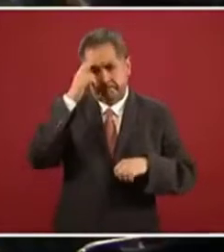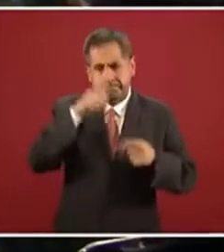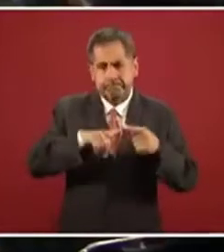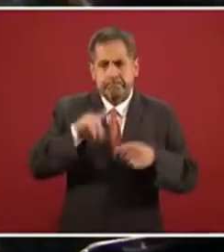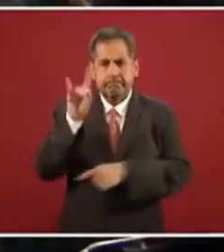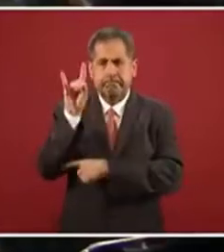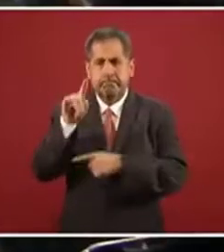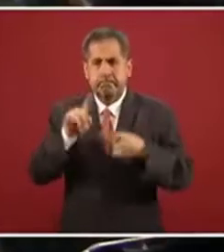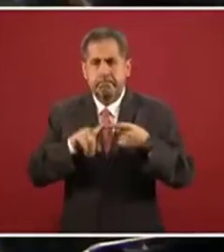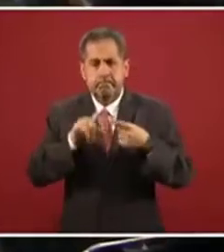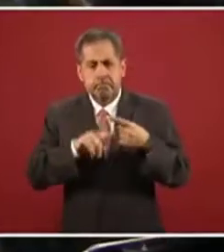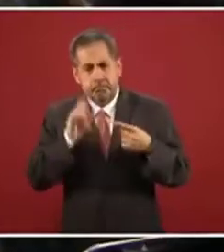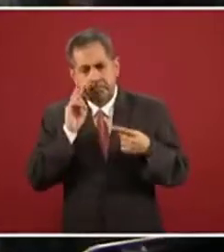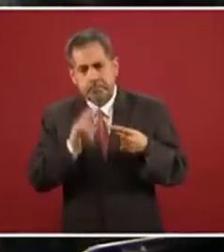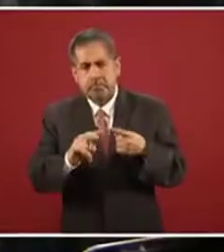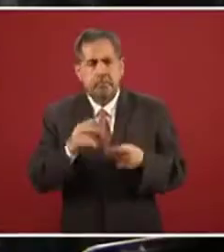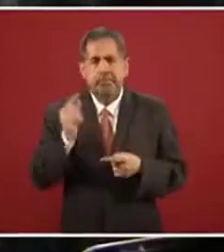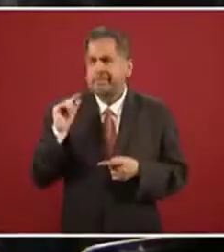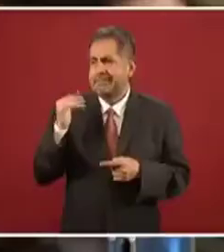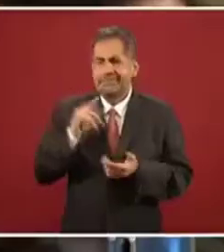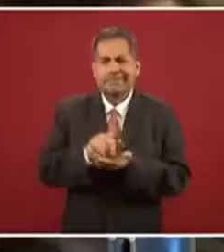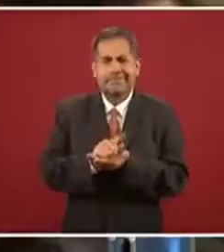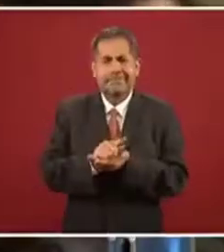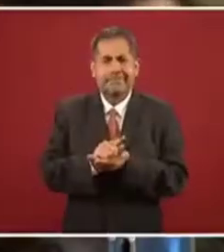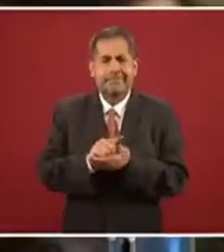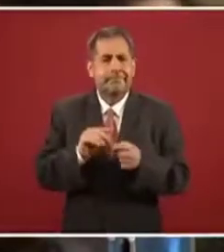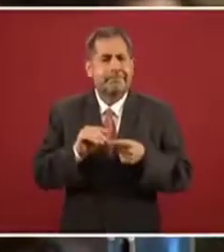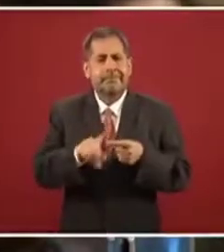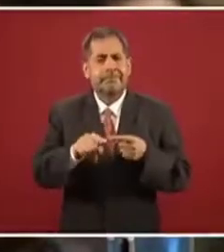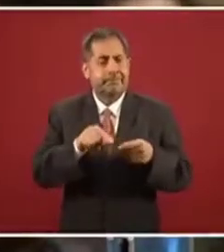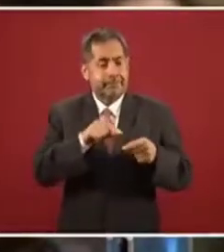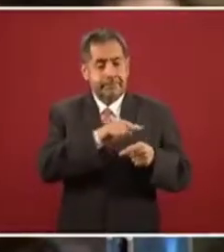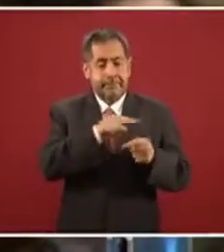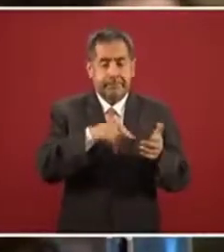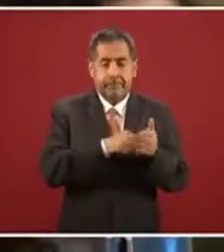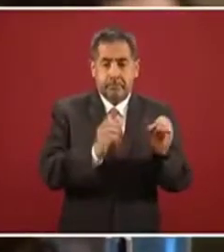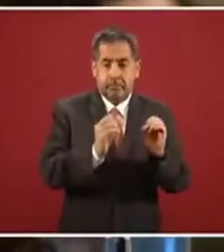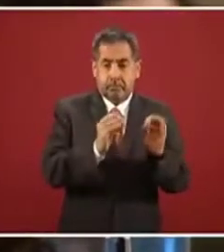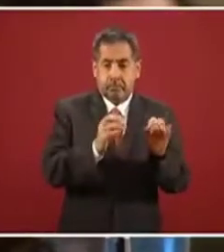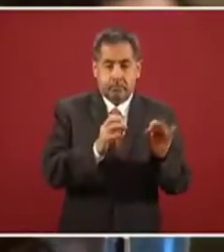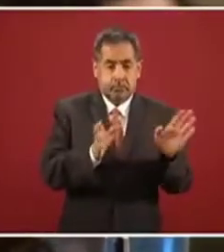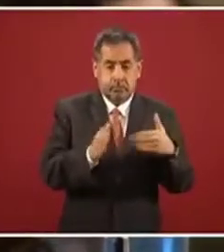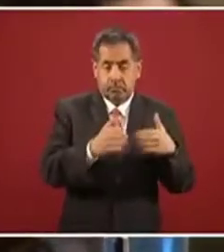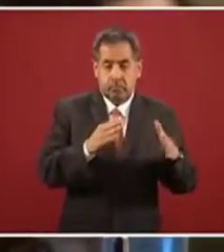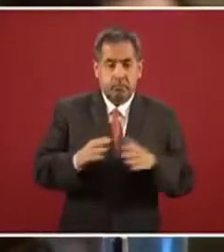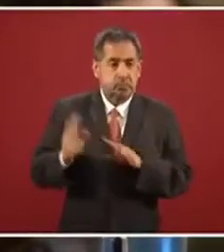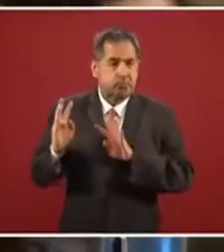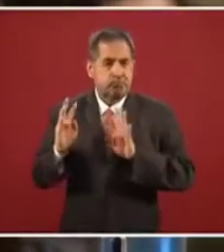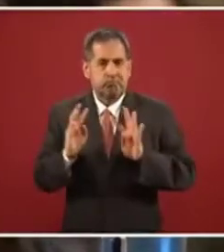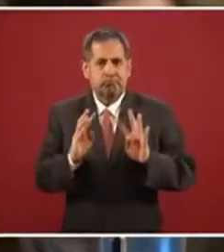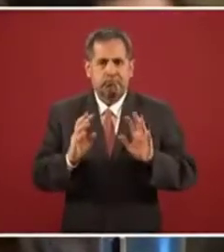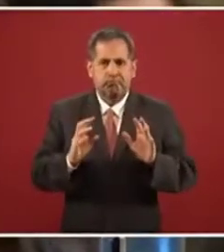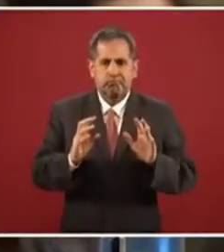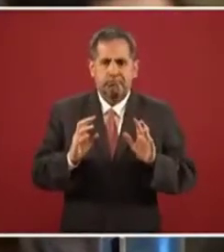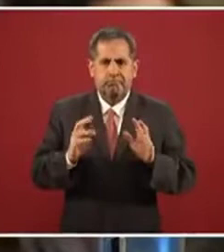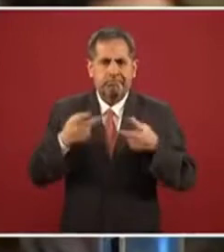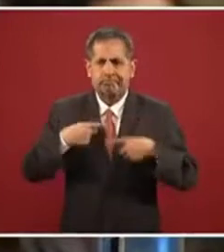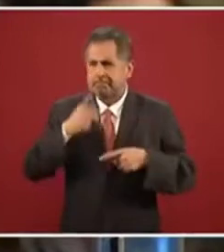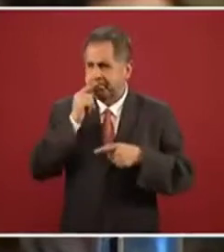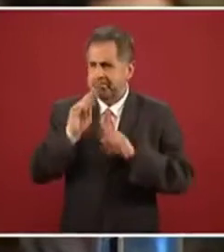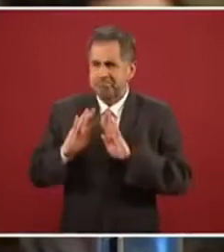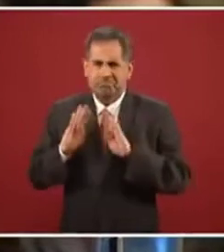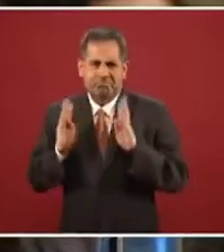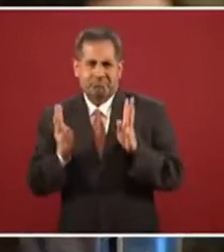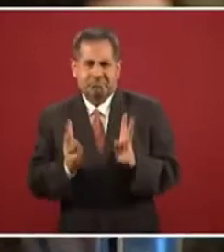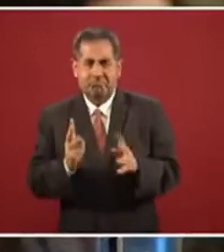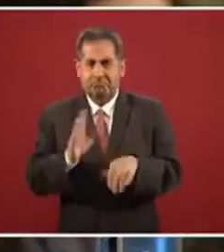Bolivia. Veíamos tweets hace un momento de que el asedio incluso se está incrementando a la embajada en cuanto a personal policial. Y la